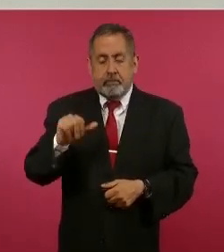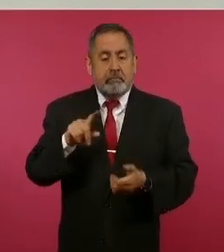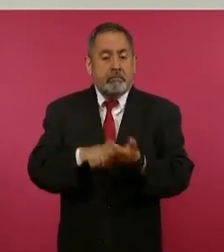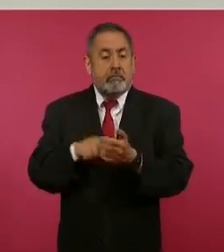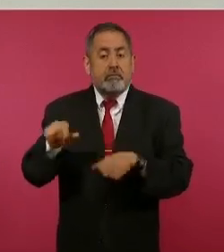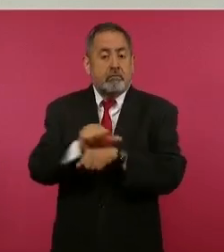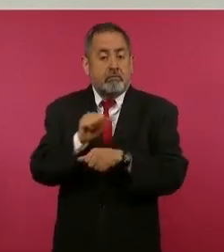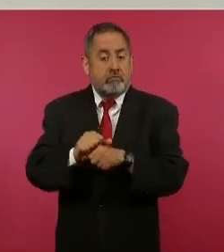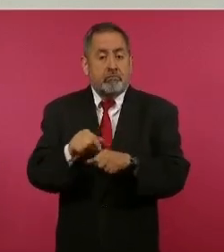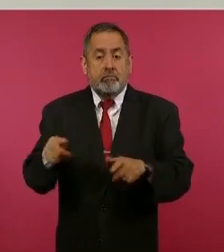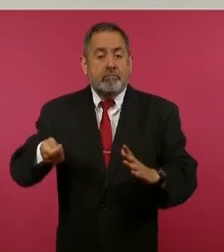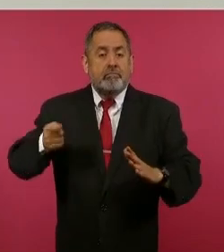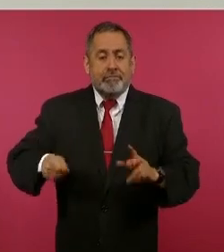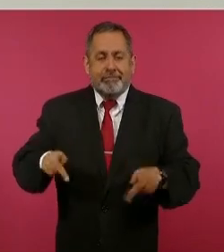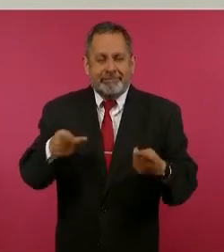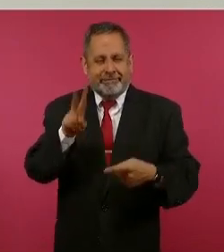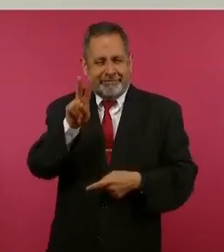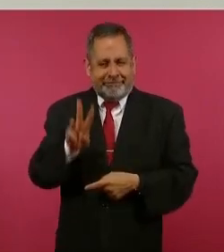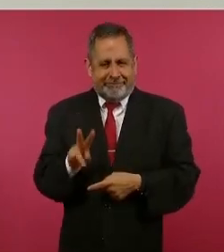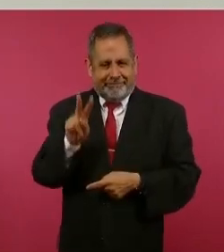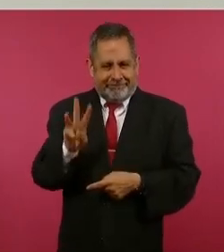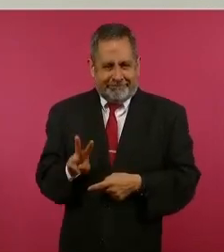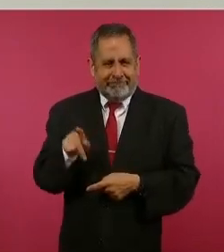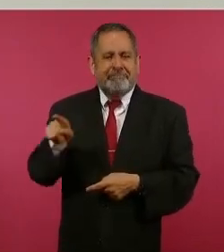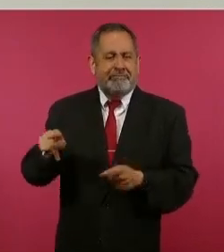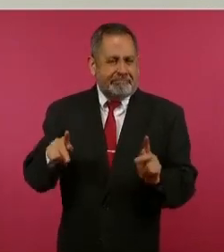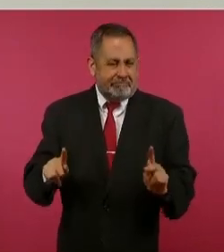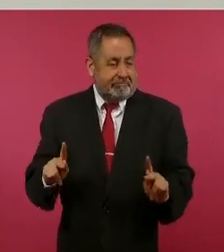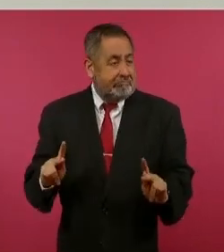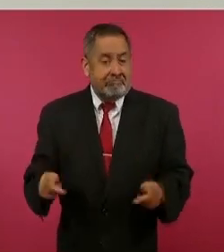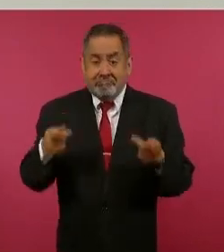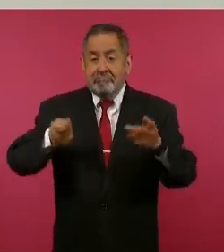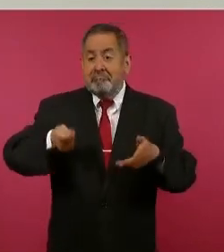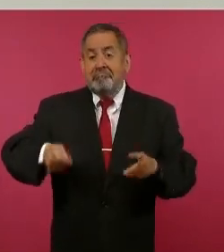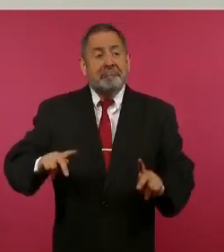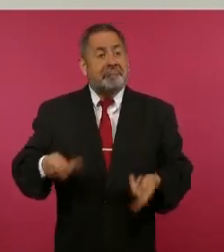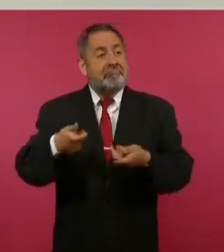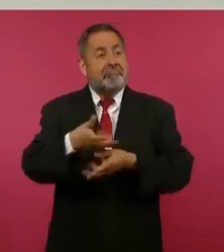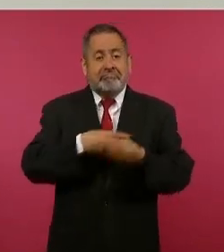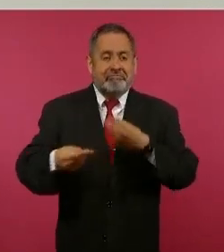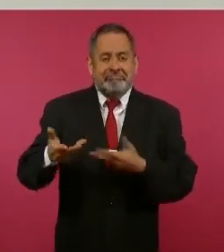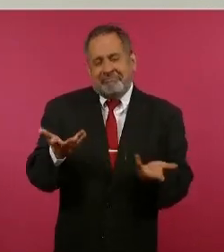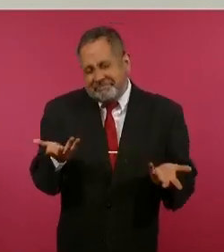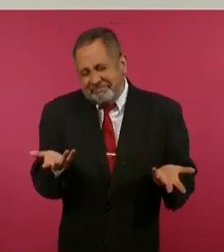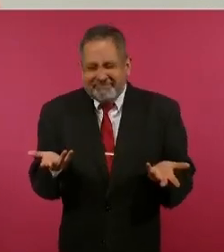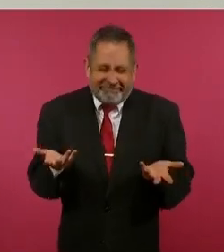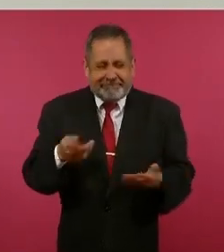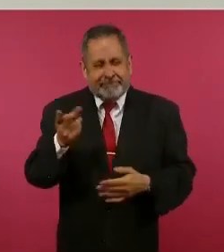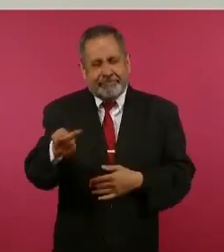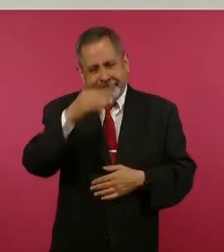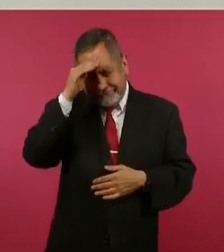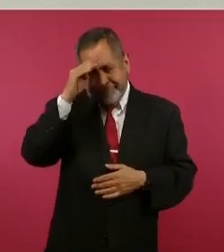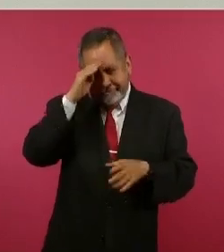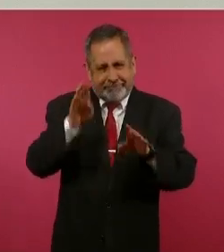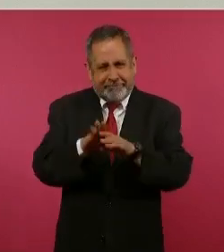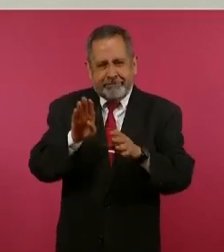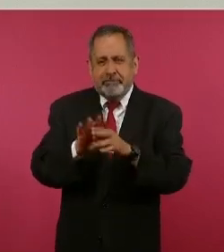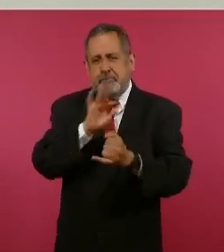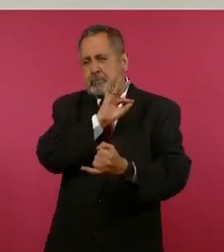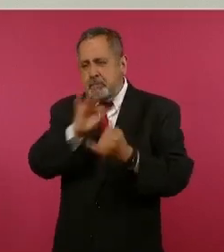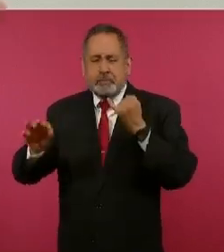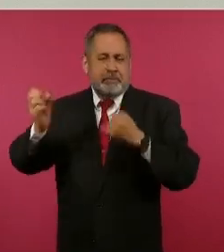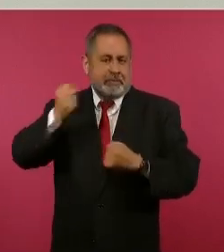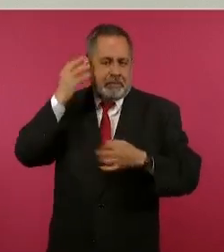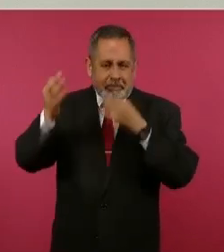el famoso bochito, como le decimos aquí en México, el Volkswagen. Entonces, presidente, preguntarle si ya tiene planeado esta última